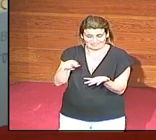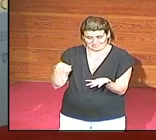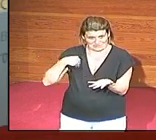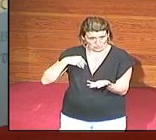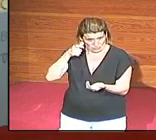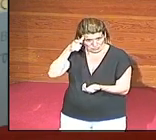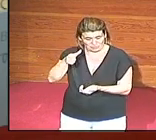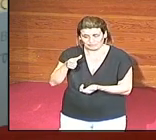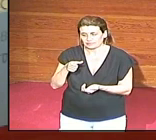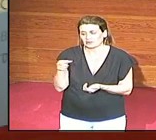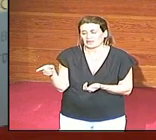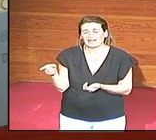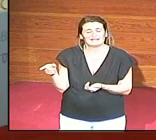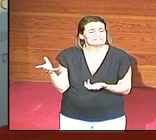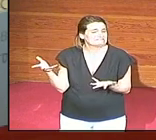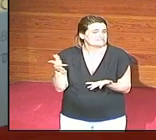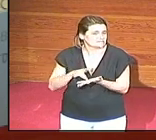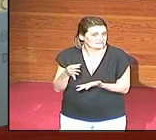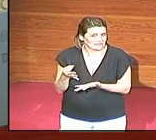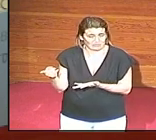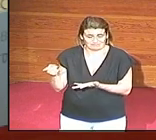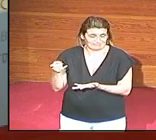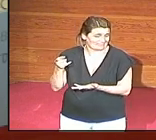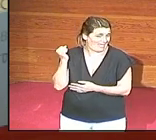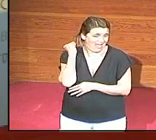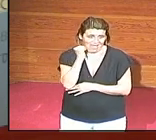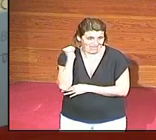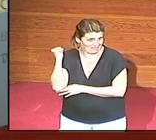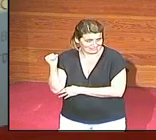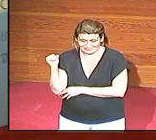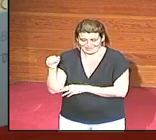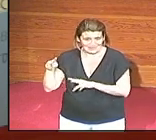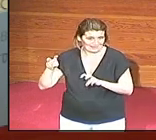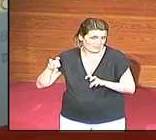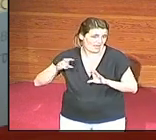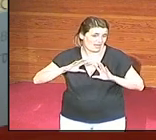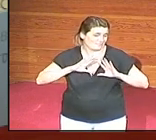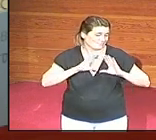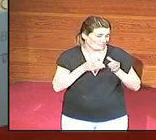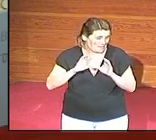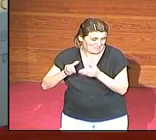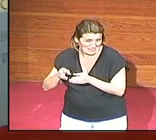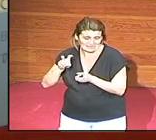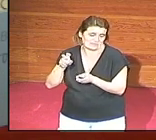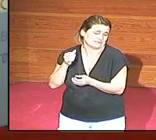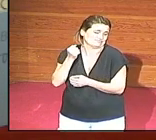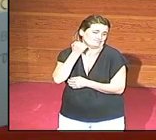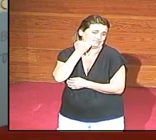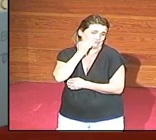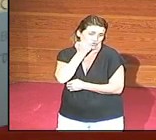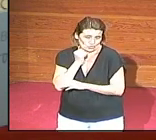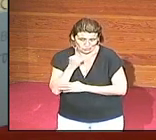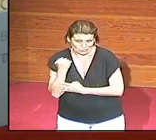Lo que sucedió básicamente es que hubo un ataque de bandas o de milicias prorrusas a la